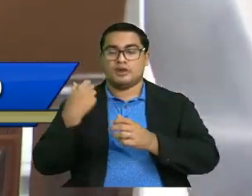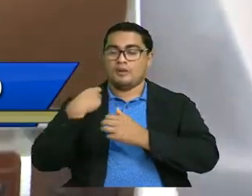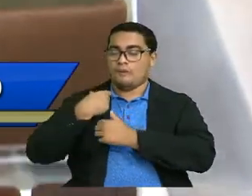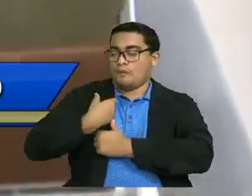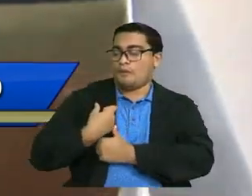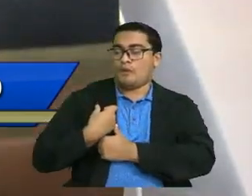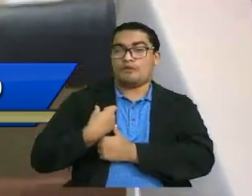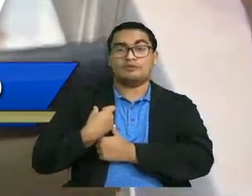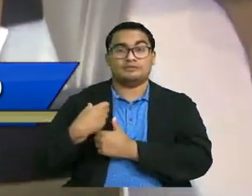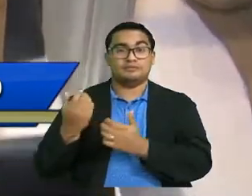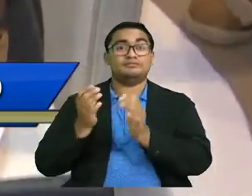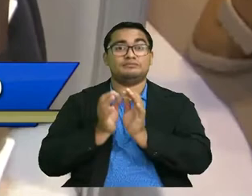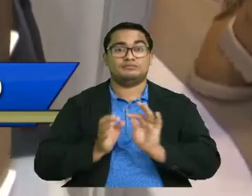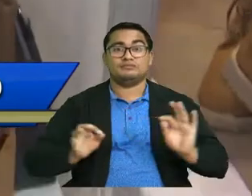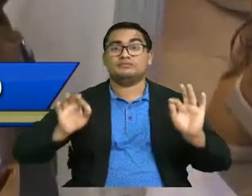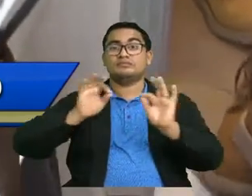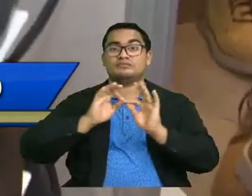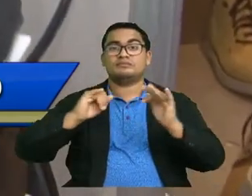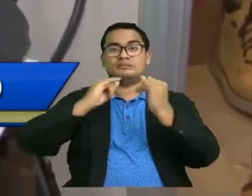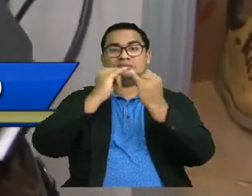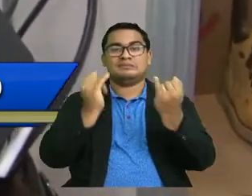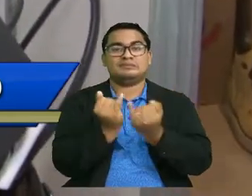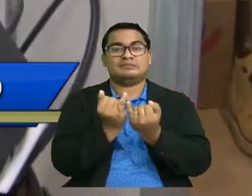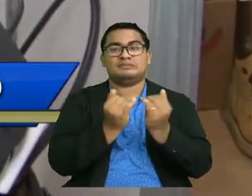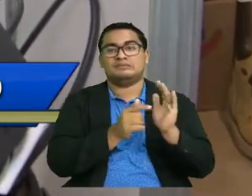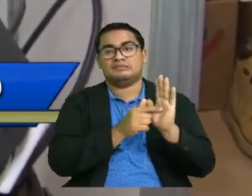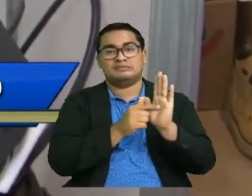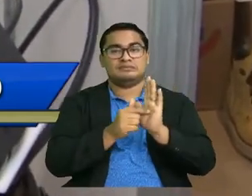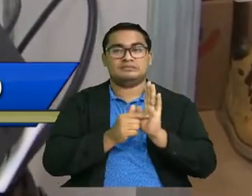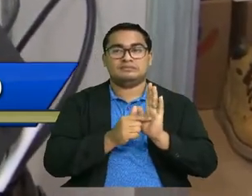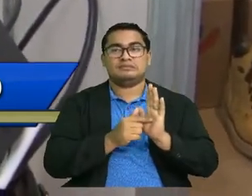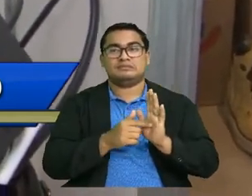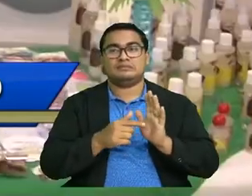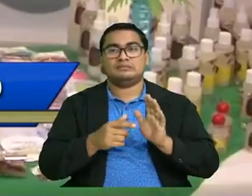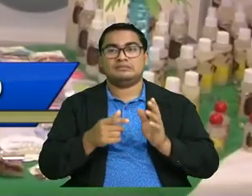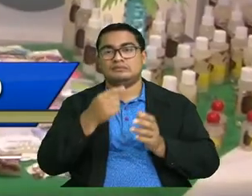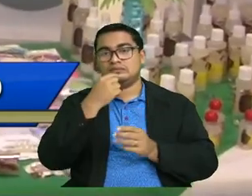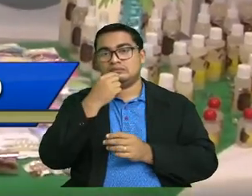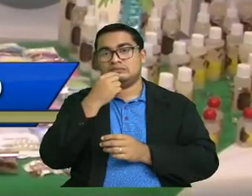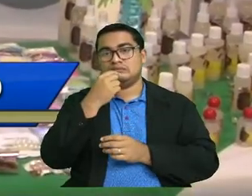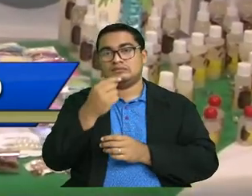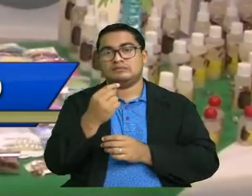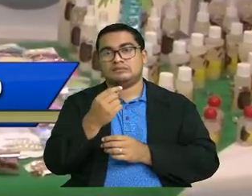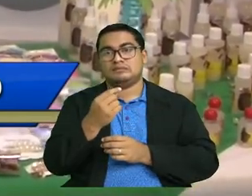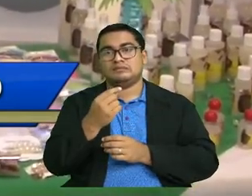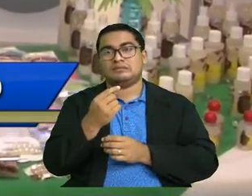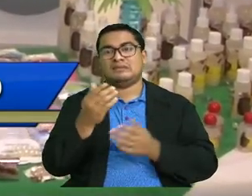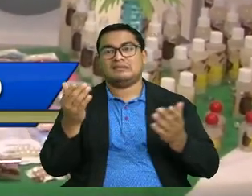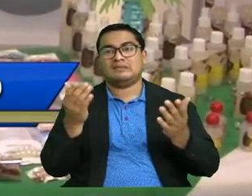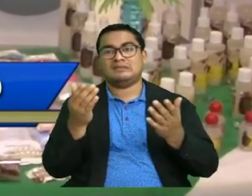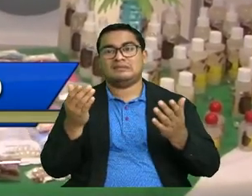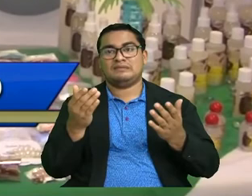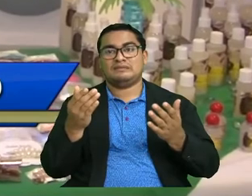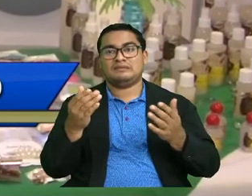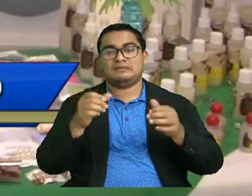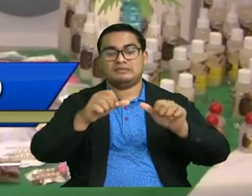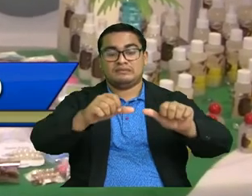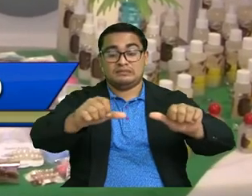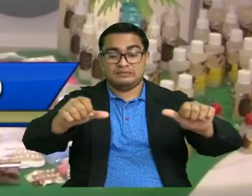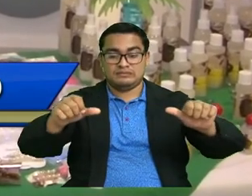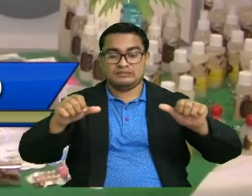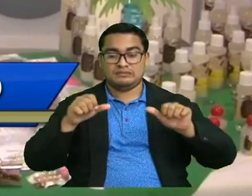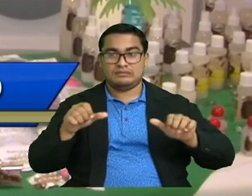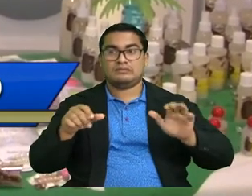talla internacional, donde estamos viendo grabado, ¿verdad? No son cueros de animales en peligro de extinción,